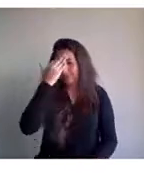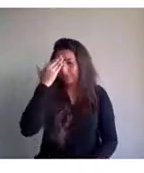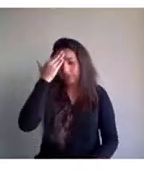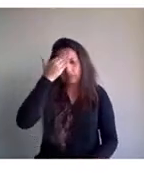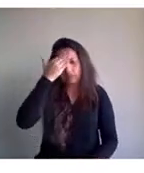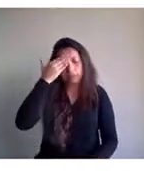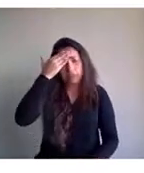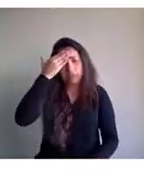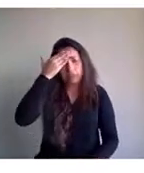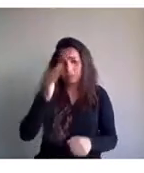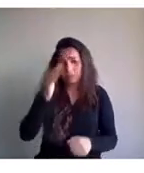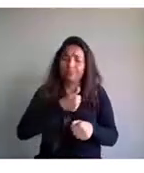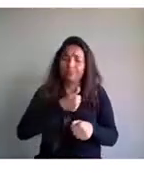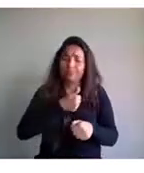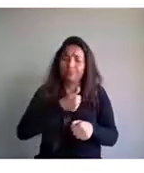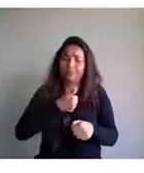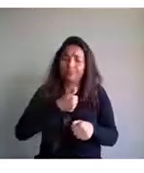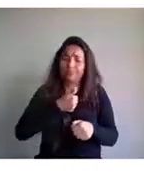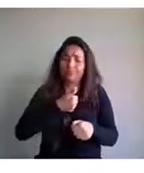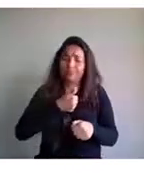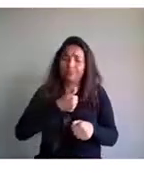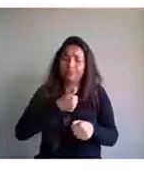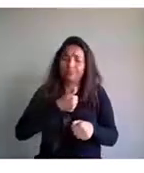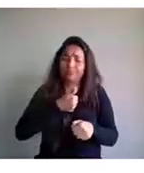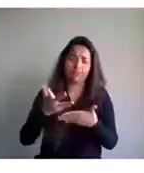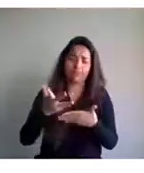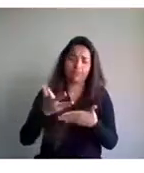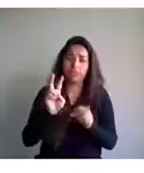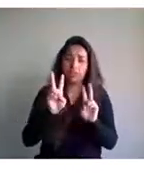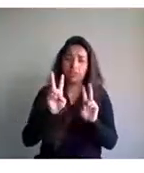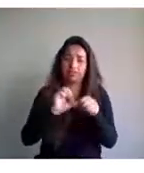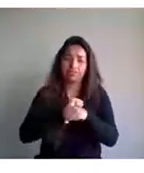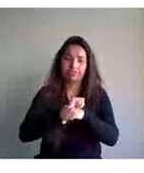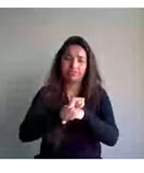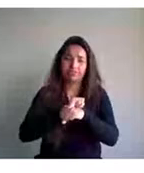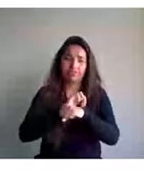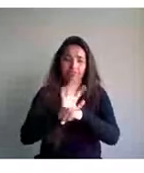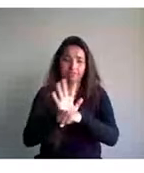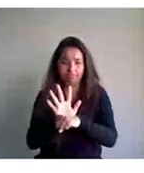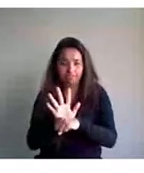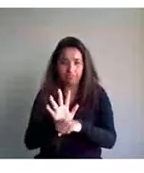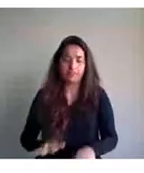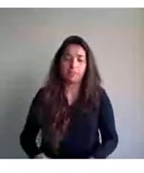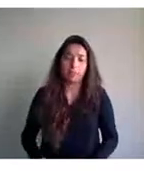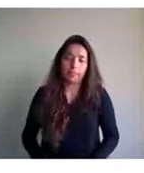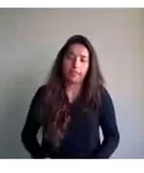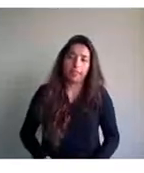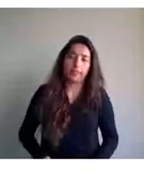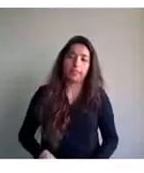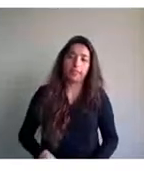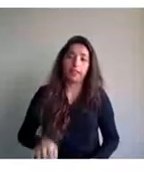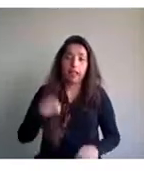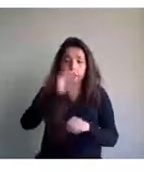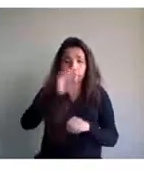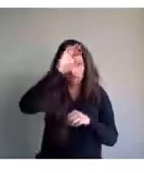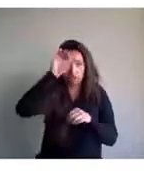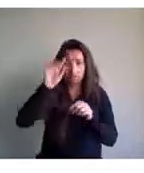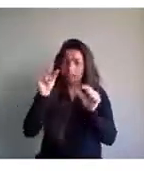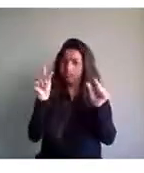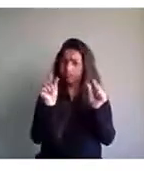los temas de la población con discapacidad el volumen que según un reporte reciente del interior